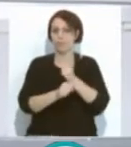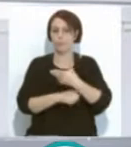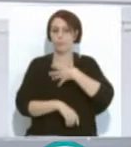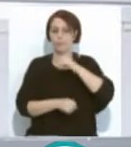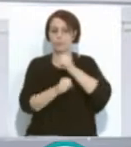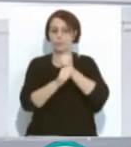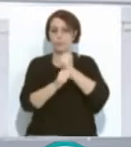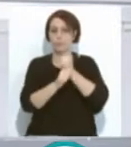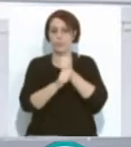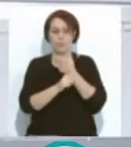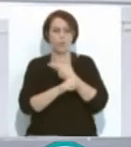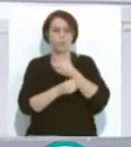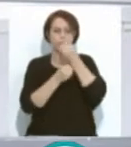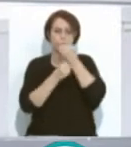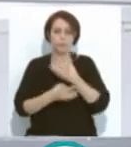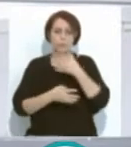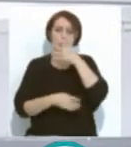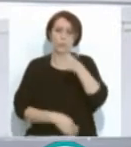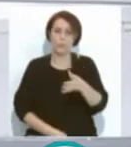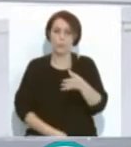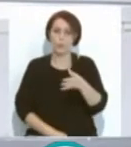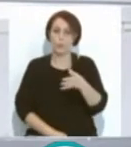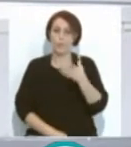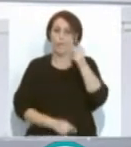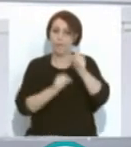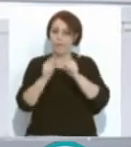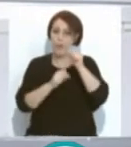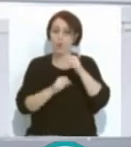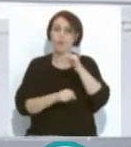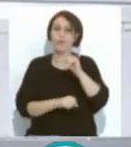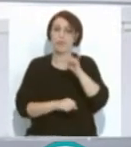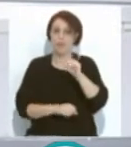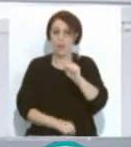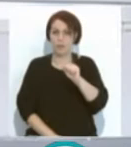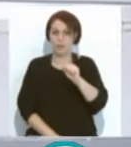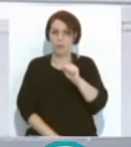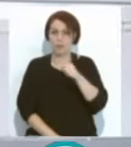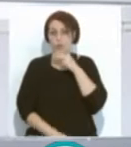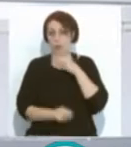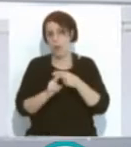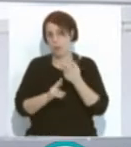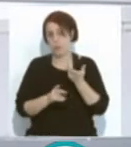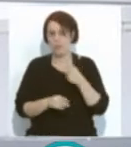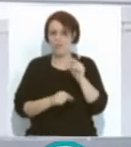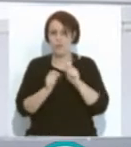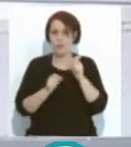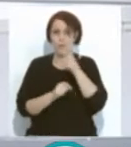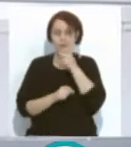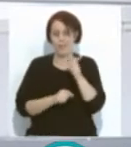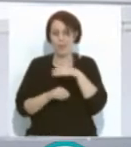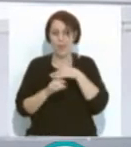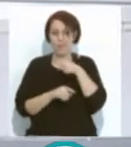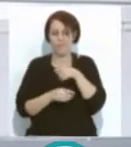trabajar muy bien porque el virus FIFA, se le llama, la palabra virus, la verdad que emplearla para